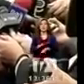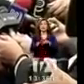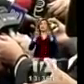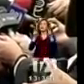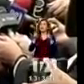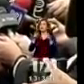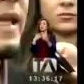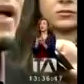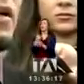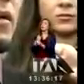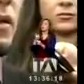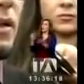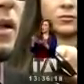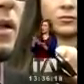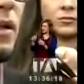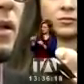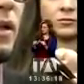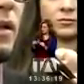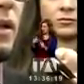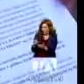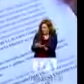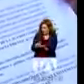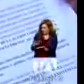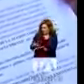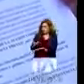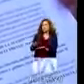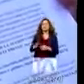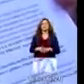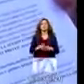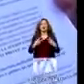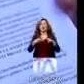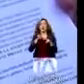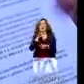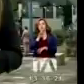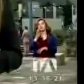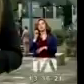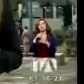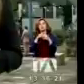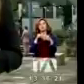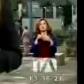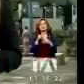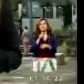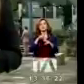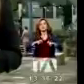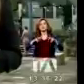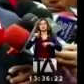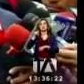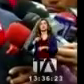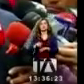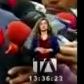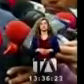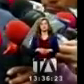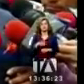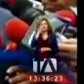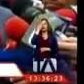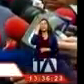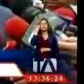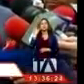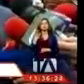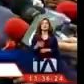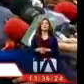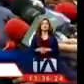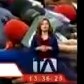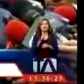de la legisladora, dicen el monto no superaría los $300, pero aún así deberá ser investigado. Tenemos prueba de